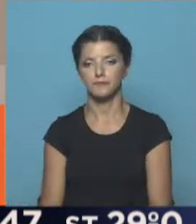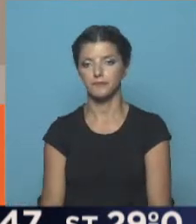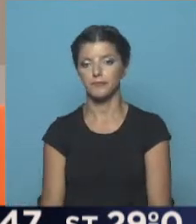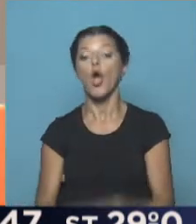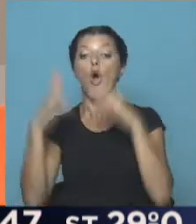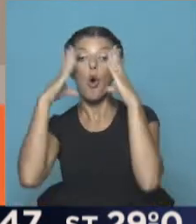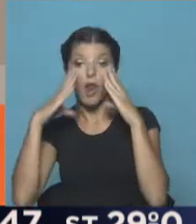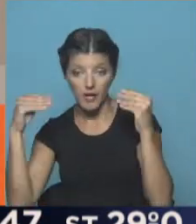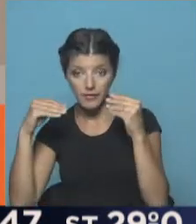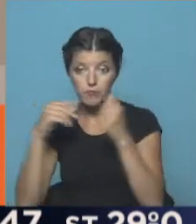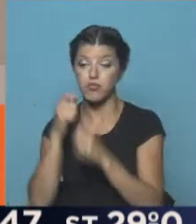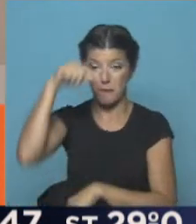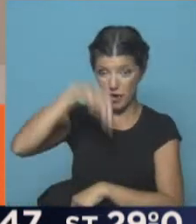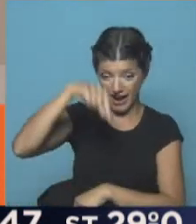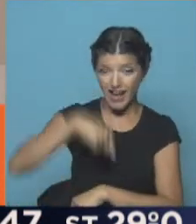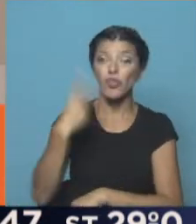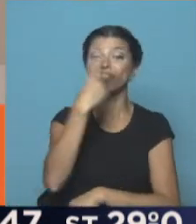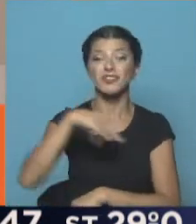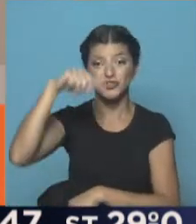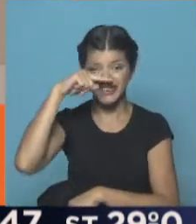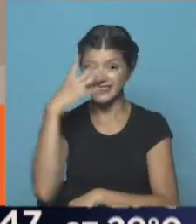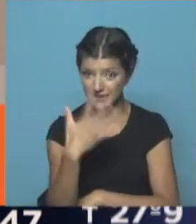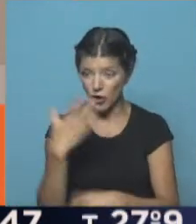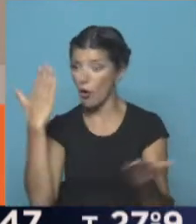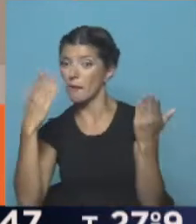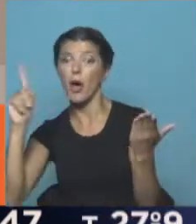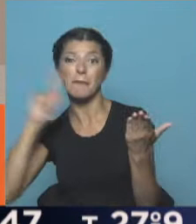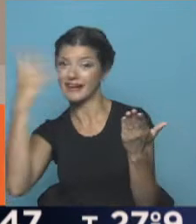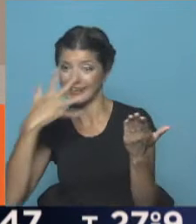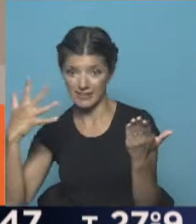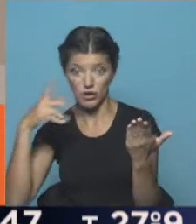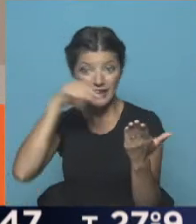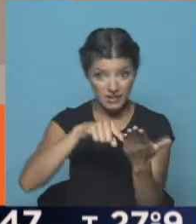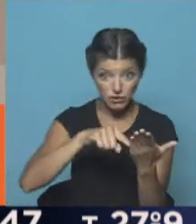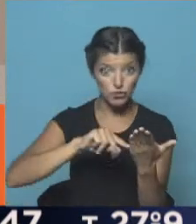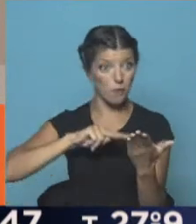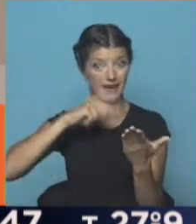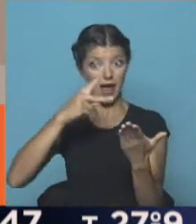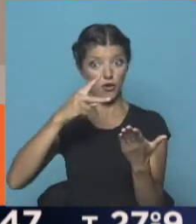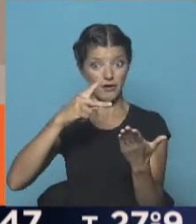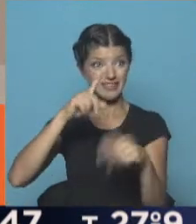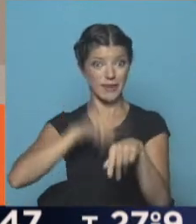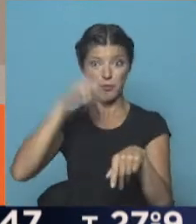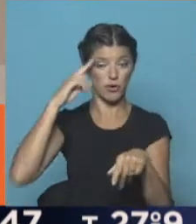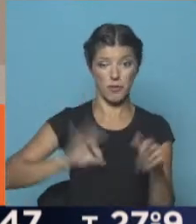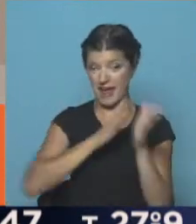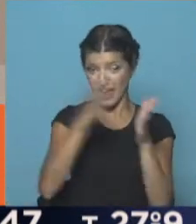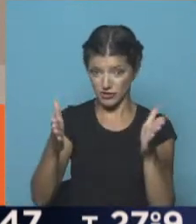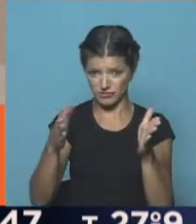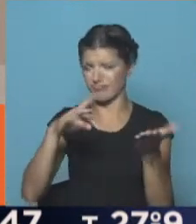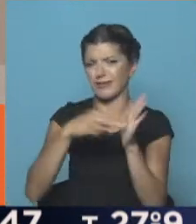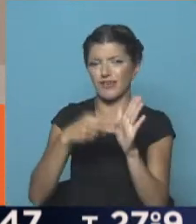está en 275 euros y el gran hecho es que lo han duplicado en nueve años es decir que estuvo todavía peor si se